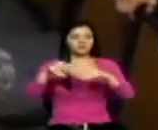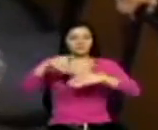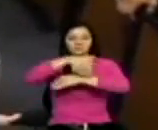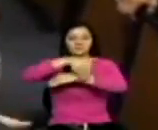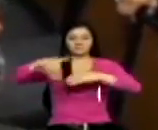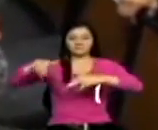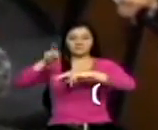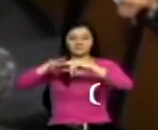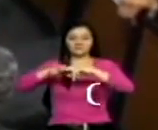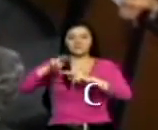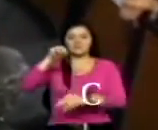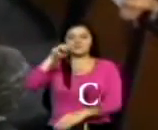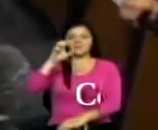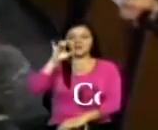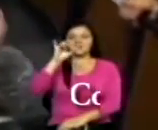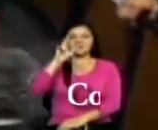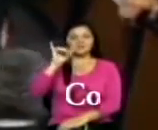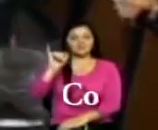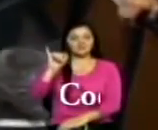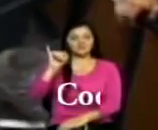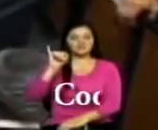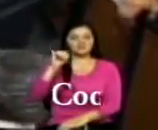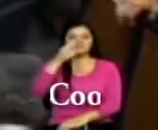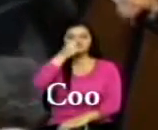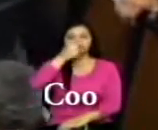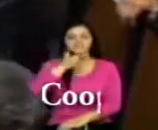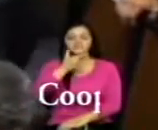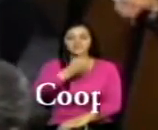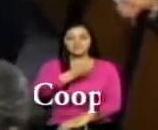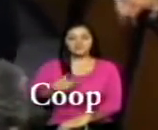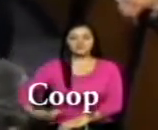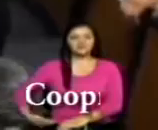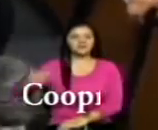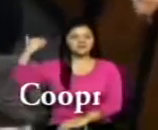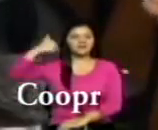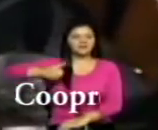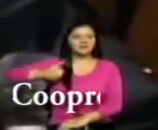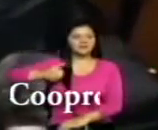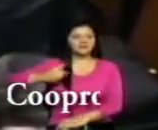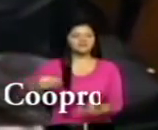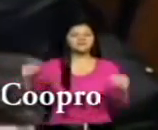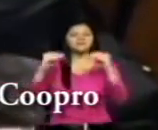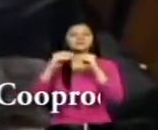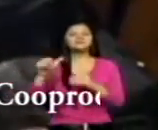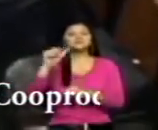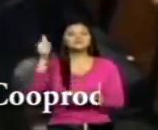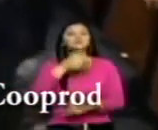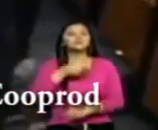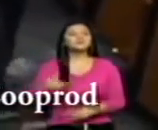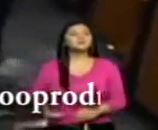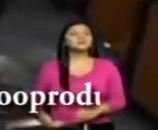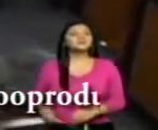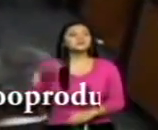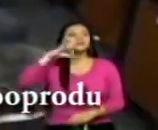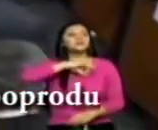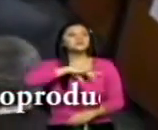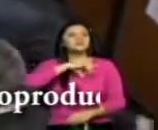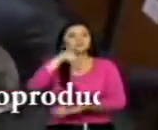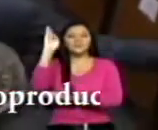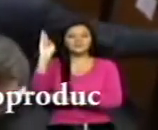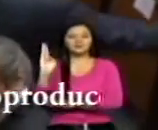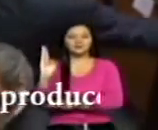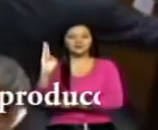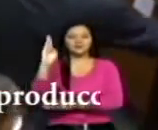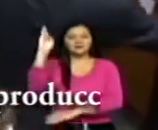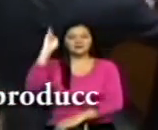Mercado. Vemos a Bachelet saludando cordialmente también a Lourdes Alcorta, congresista de Fuerza Popular.